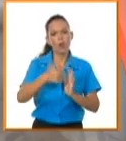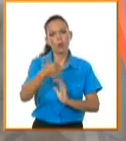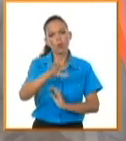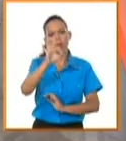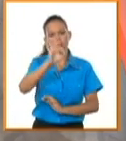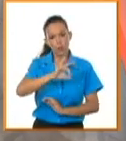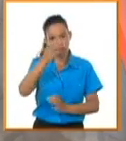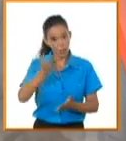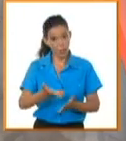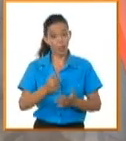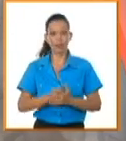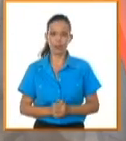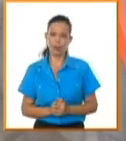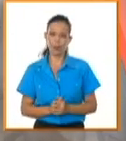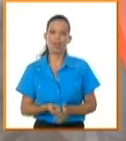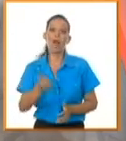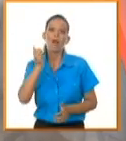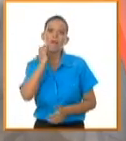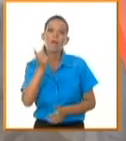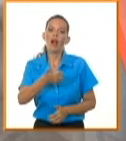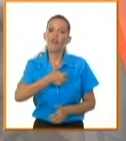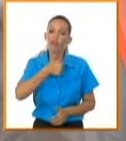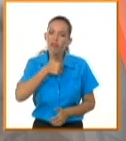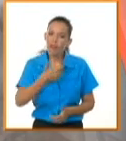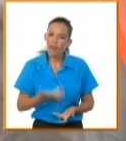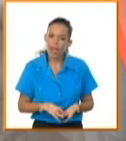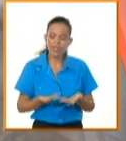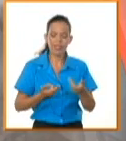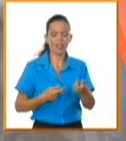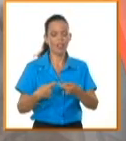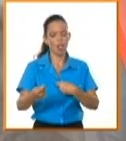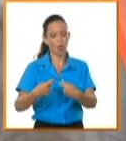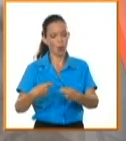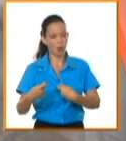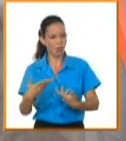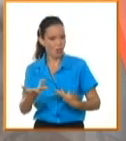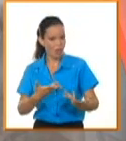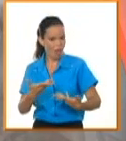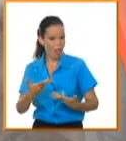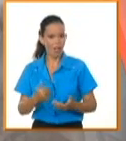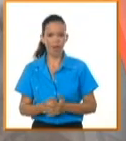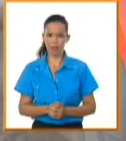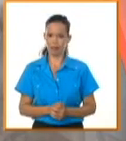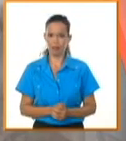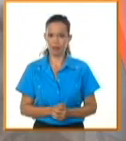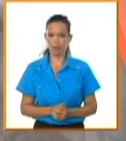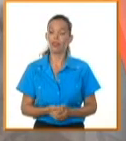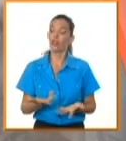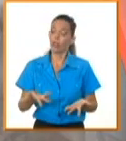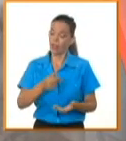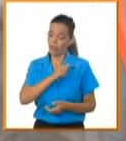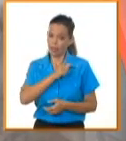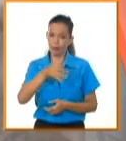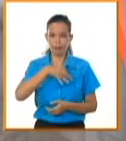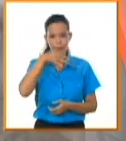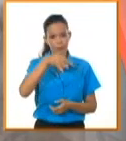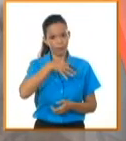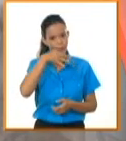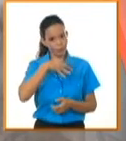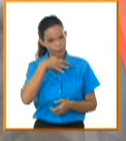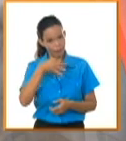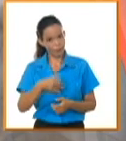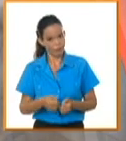que tienen la para poder vender la entidad Por lo tanto quiero quiero insistir que es una